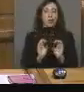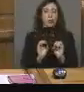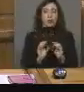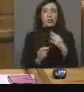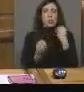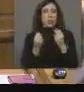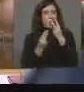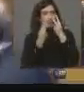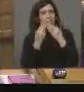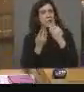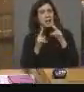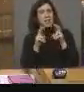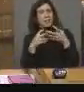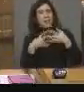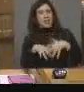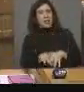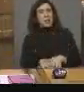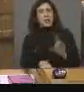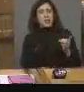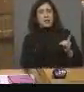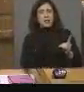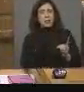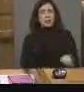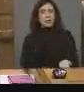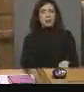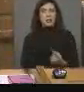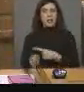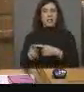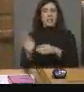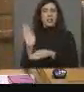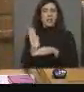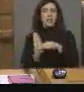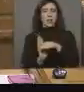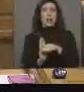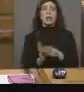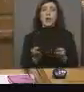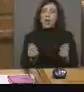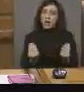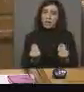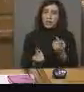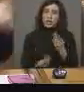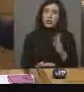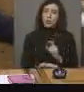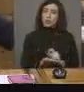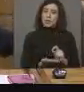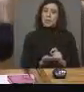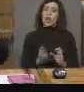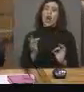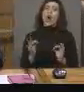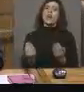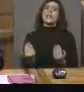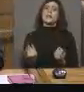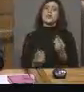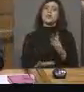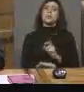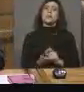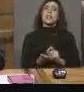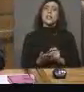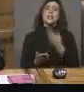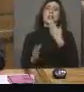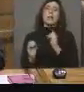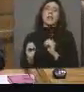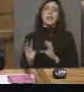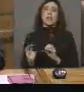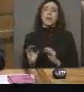¿Por qué no mirar la integración de los descapacitados de entre ellas a los diferentes niveles? ¿Necesitamos una subsecretaría o vamos a necesitar una subsecretaría en